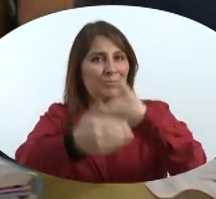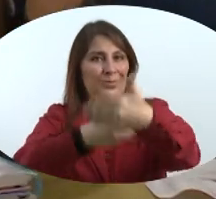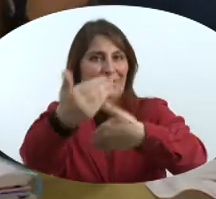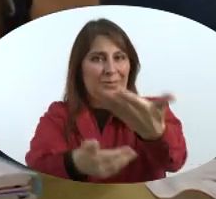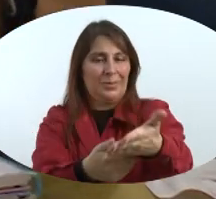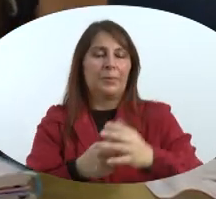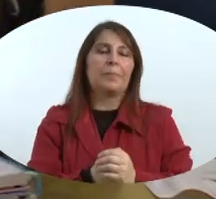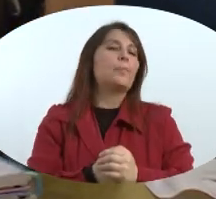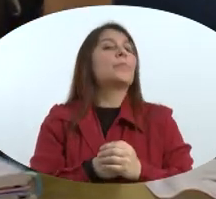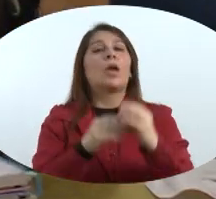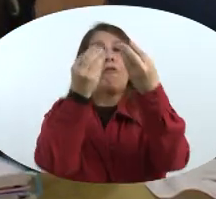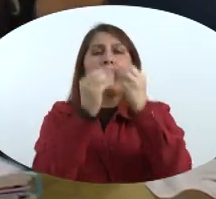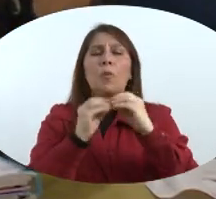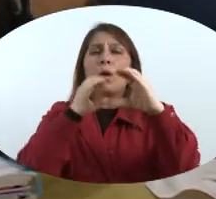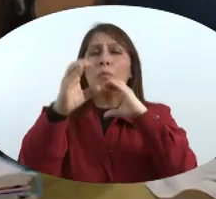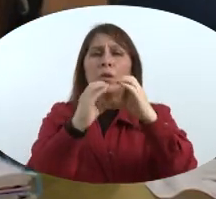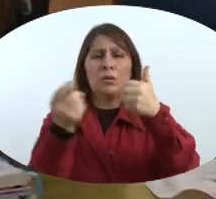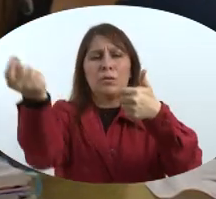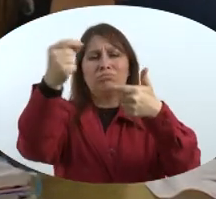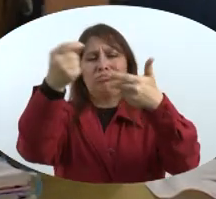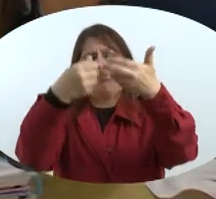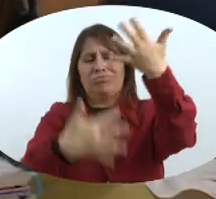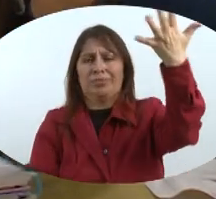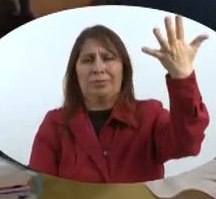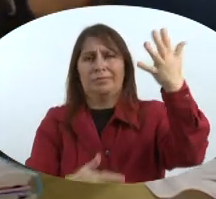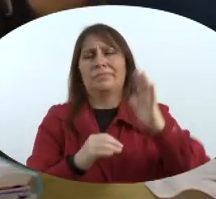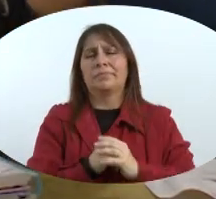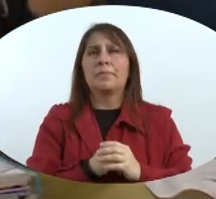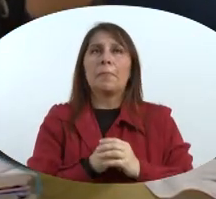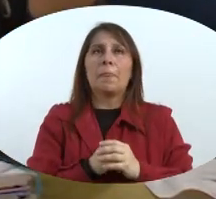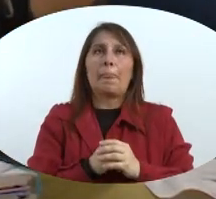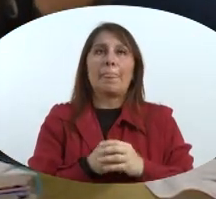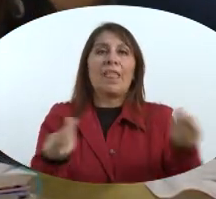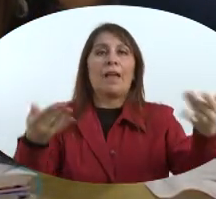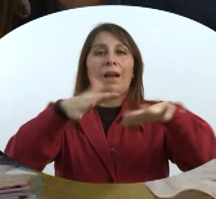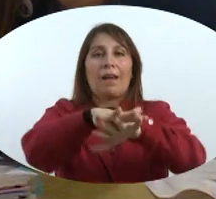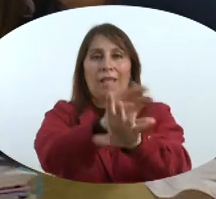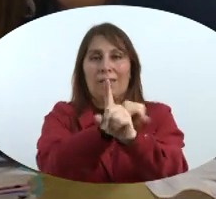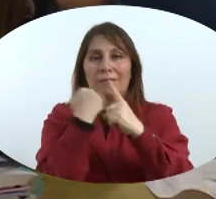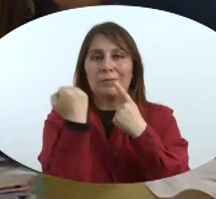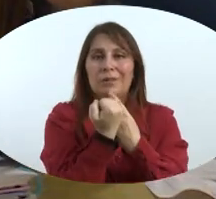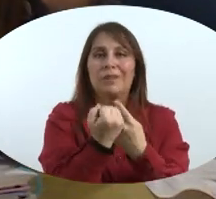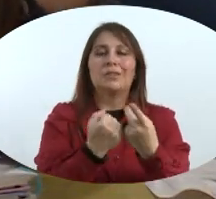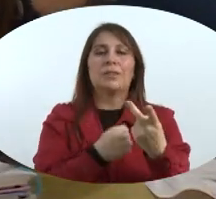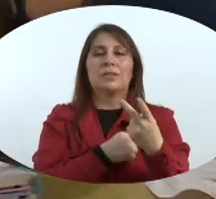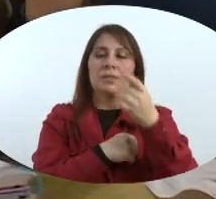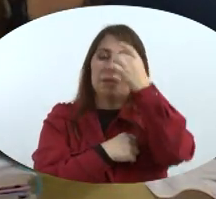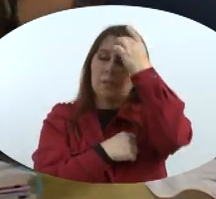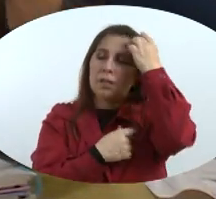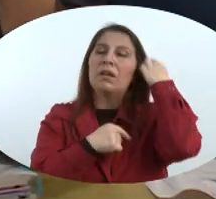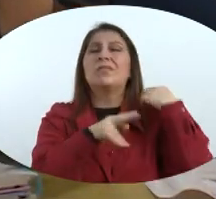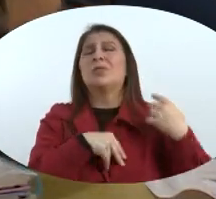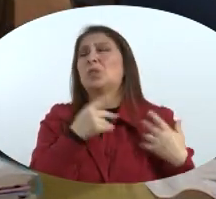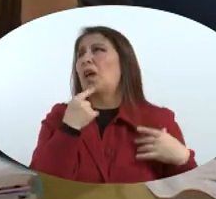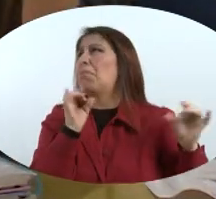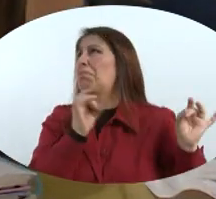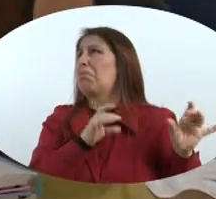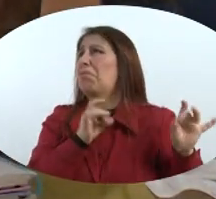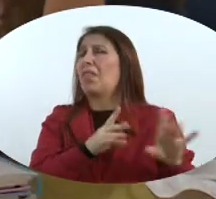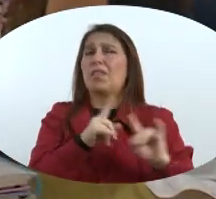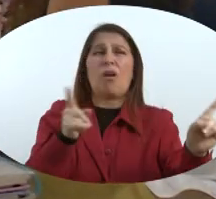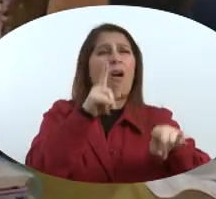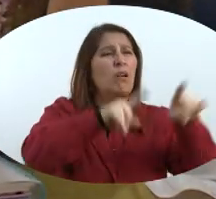entonces los canales de comunicación pues hay demasiados canales entonces también están las redes sociales que así no queramos y